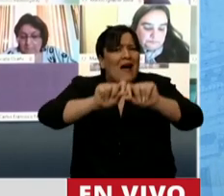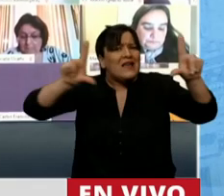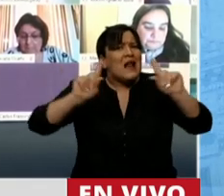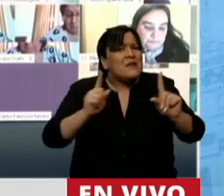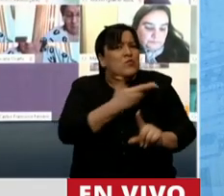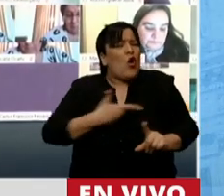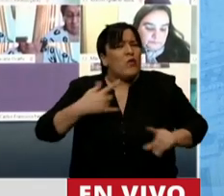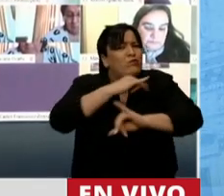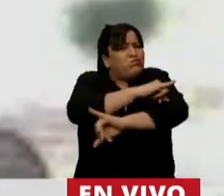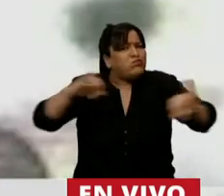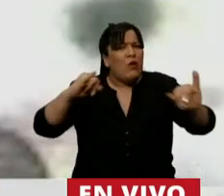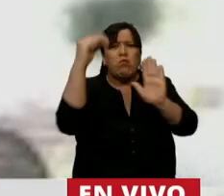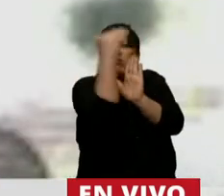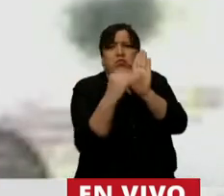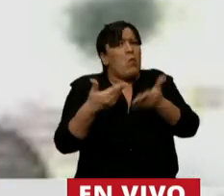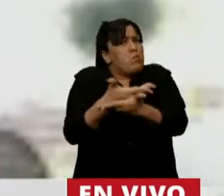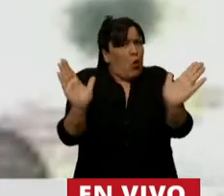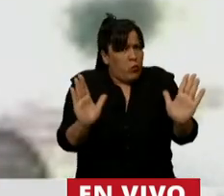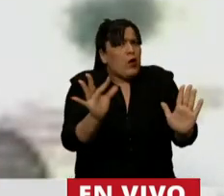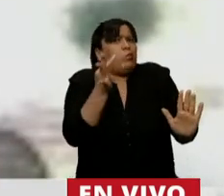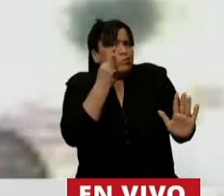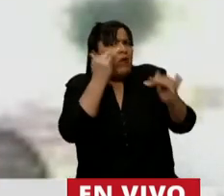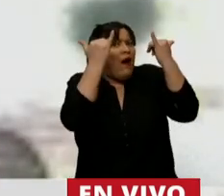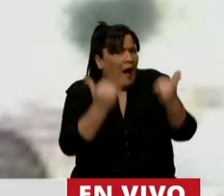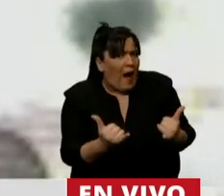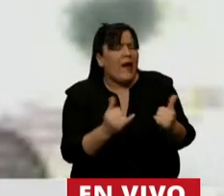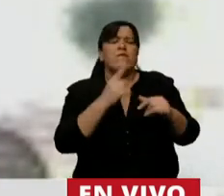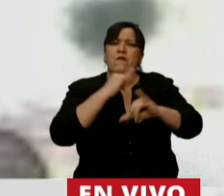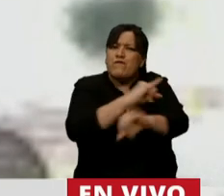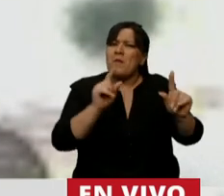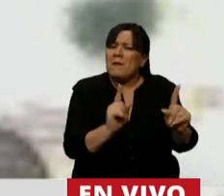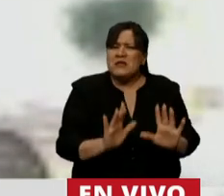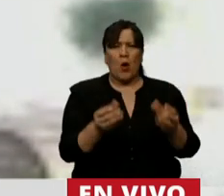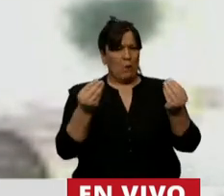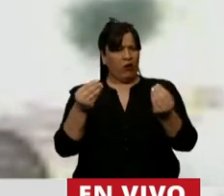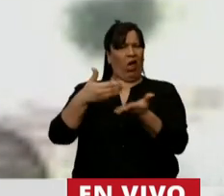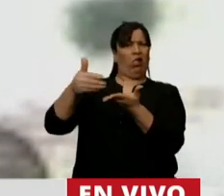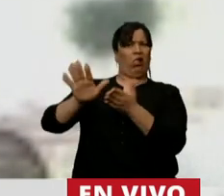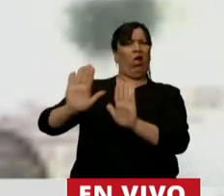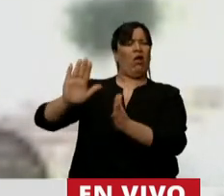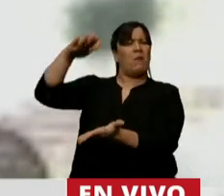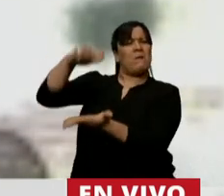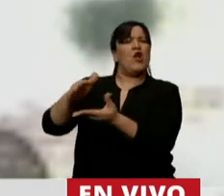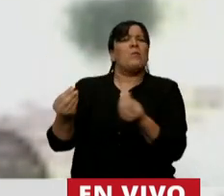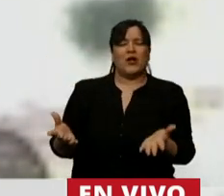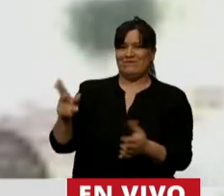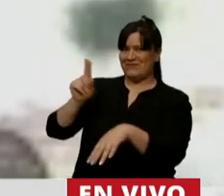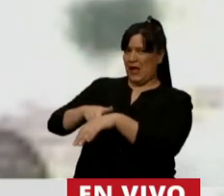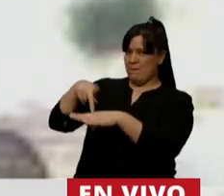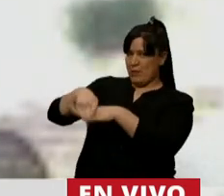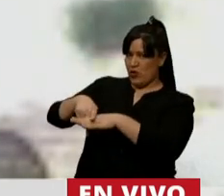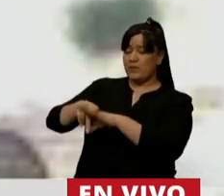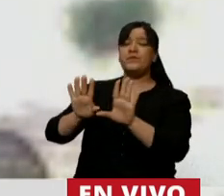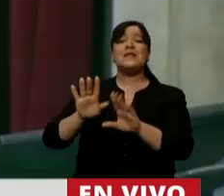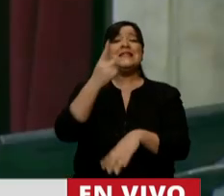gobierno bajo registro público ha informado y por qué esa discriminación sus tiempos y 150.000